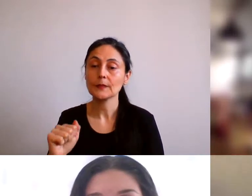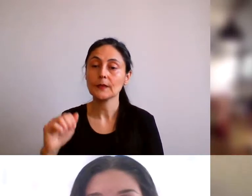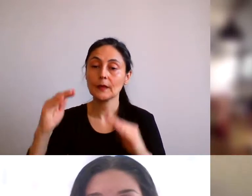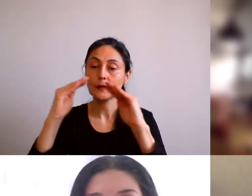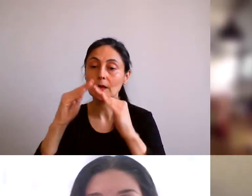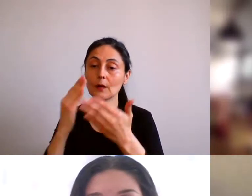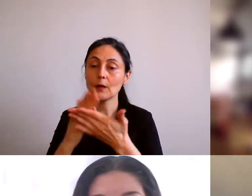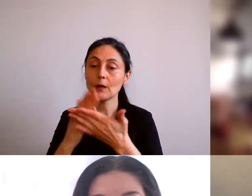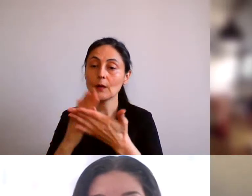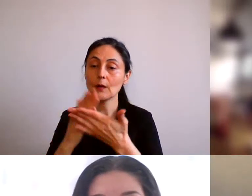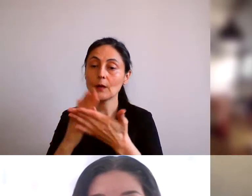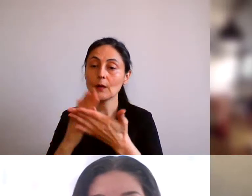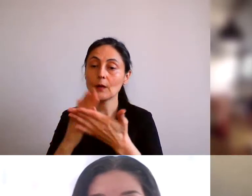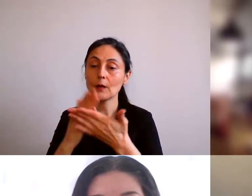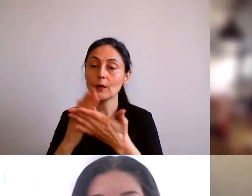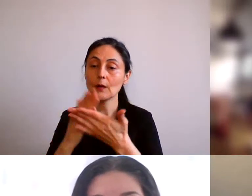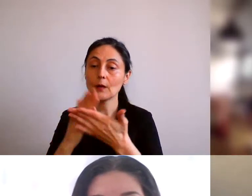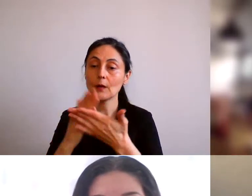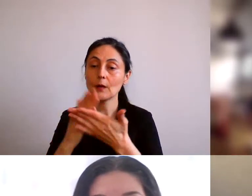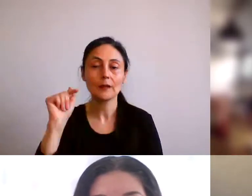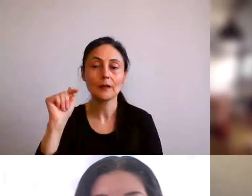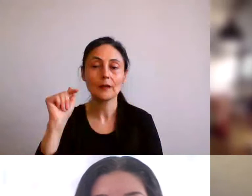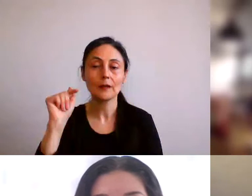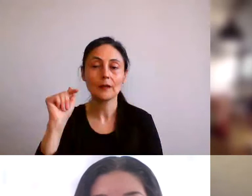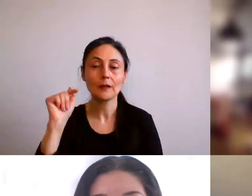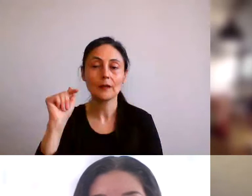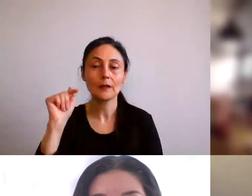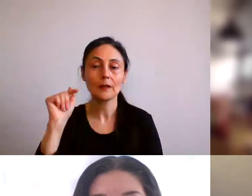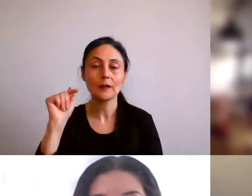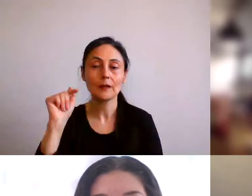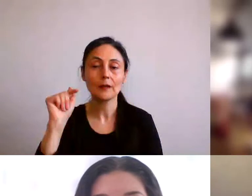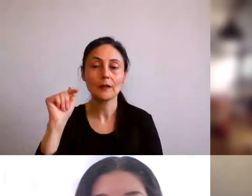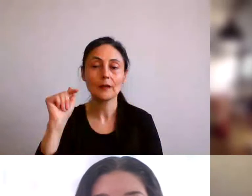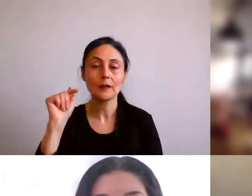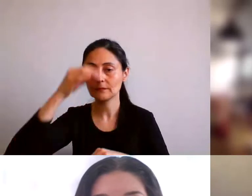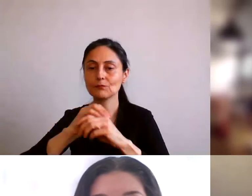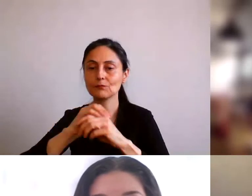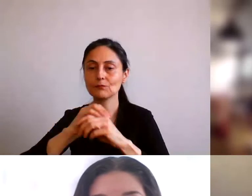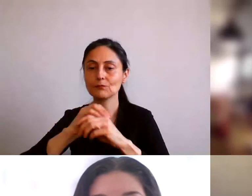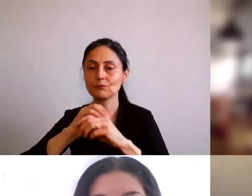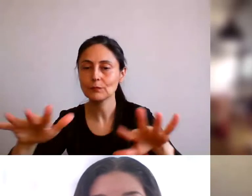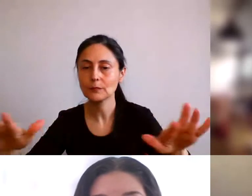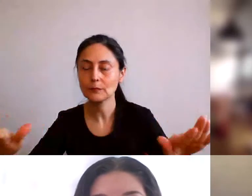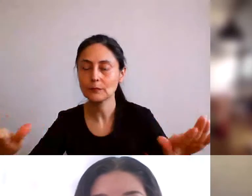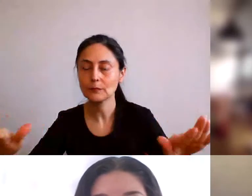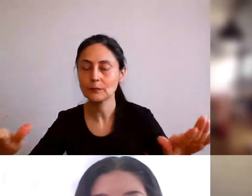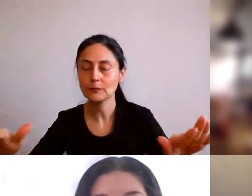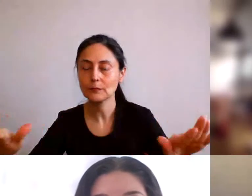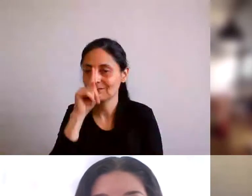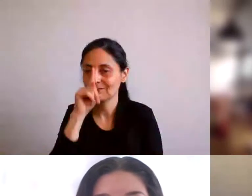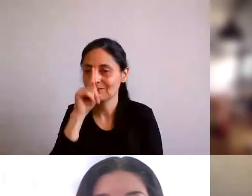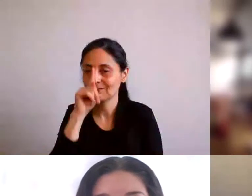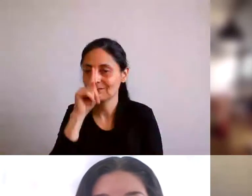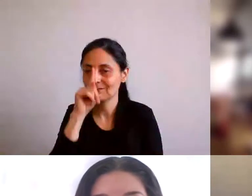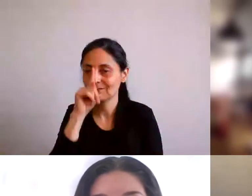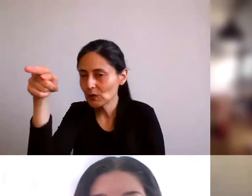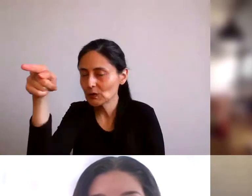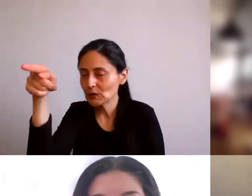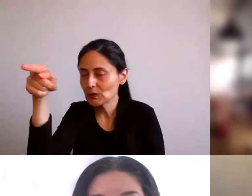que no va a haber pospandemia. Vamos a tener que acostumbrarnos a trabajar y a convivir y